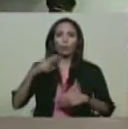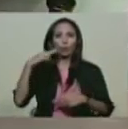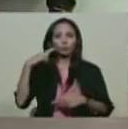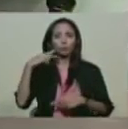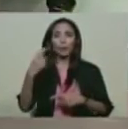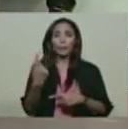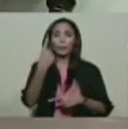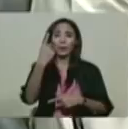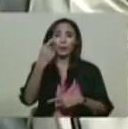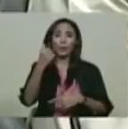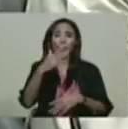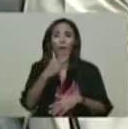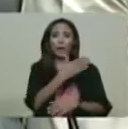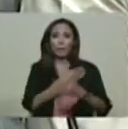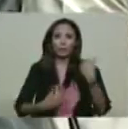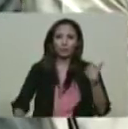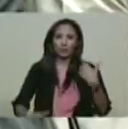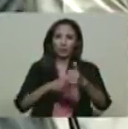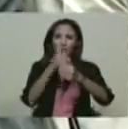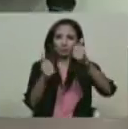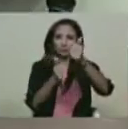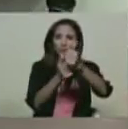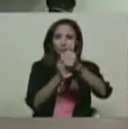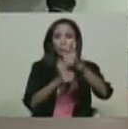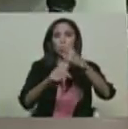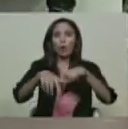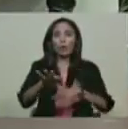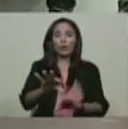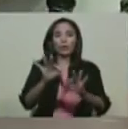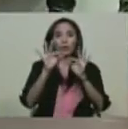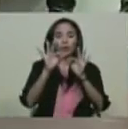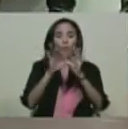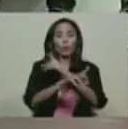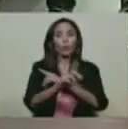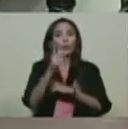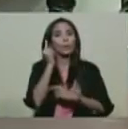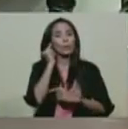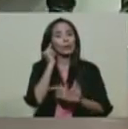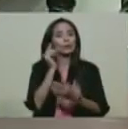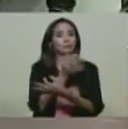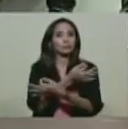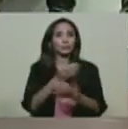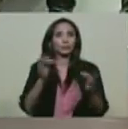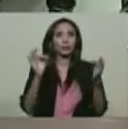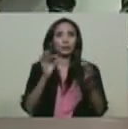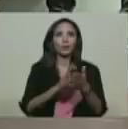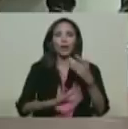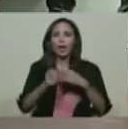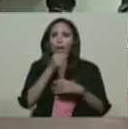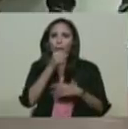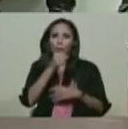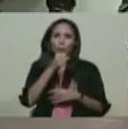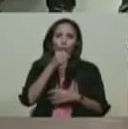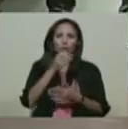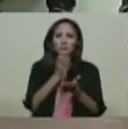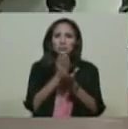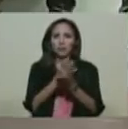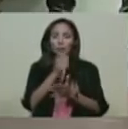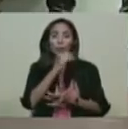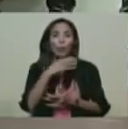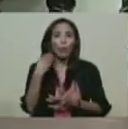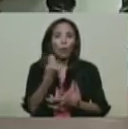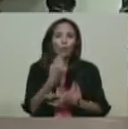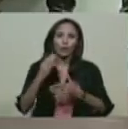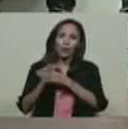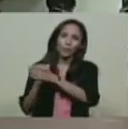primero hasta ayer. Hoy han elegido a una gran venezolana, una periodista venezolana, una joven